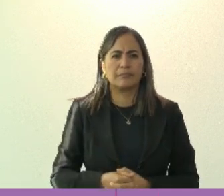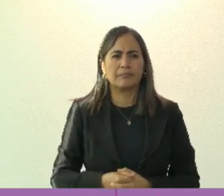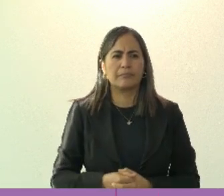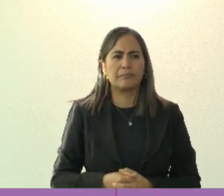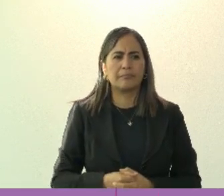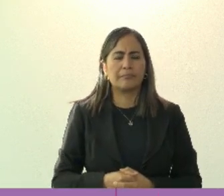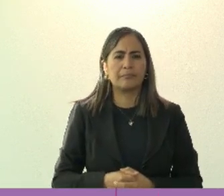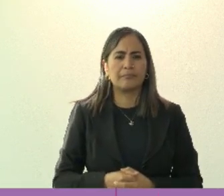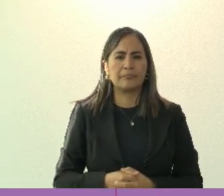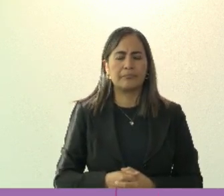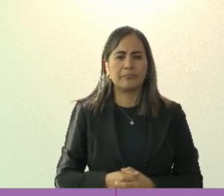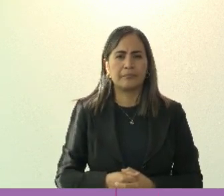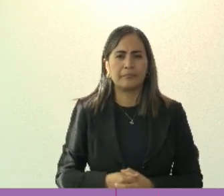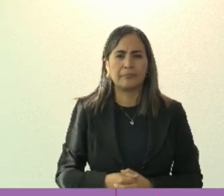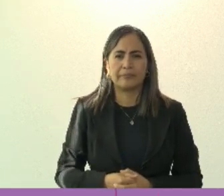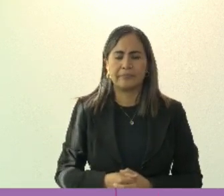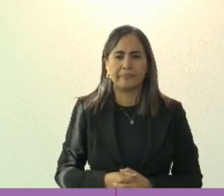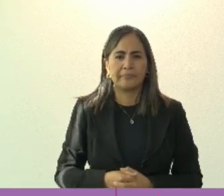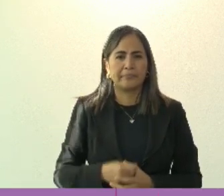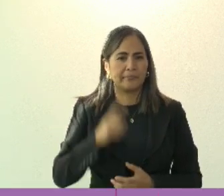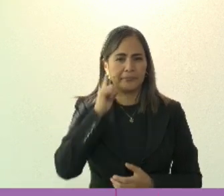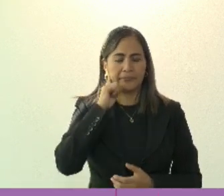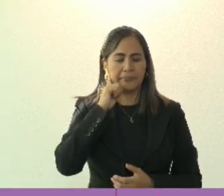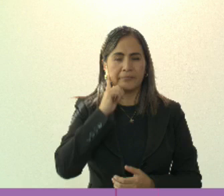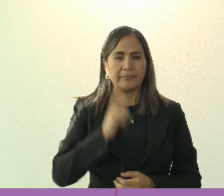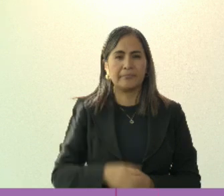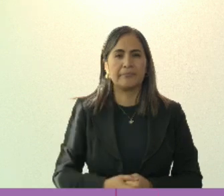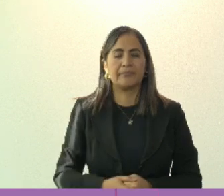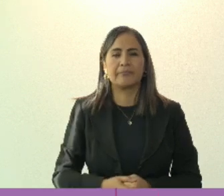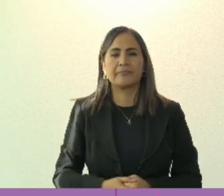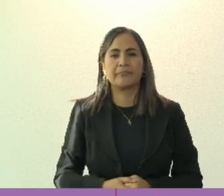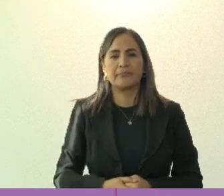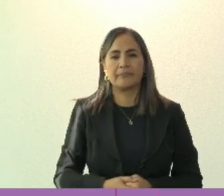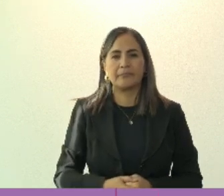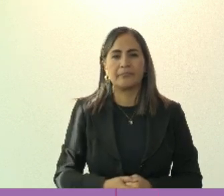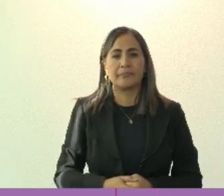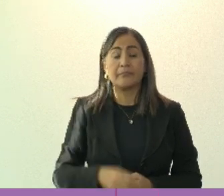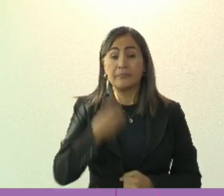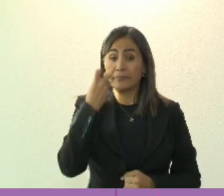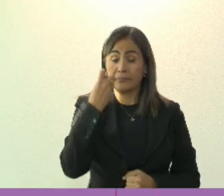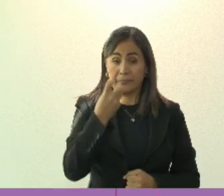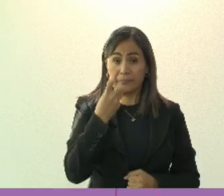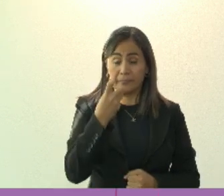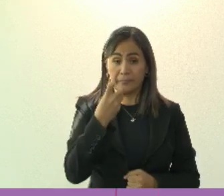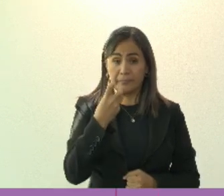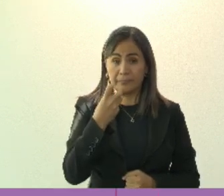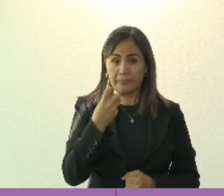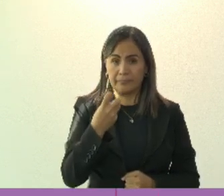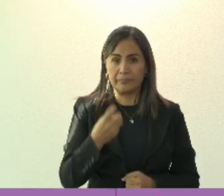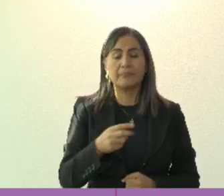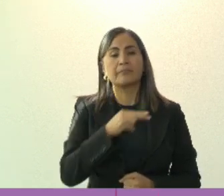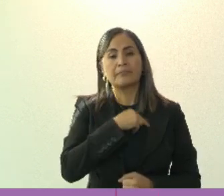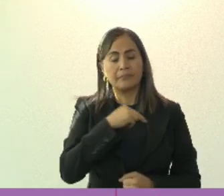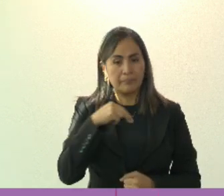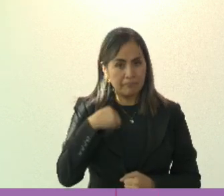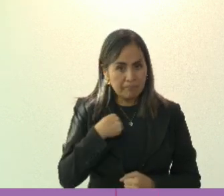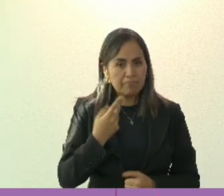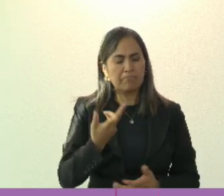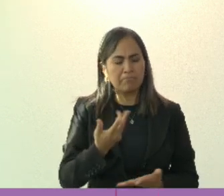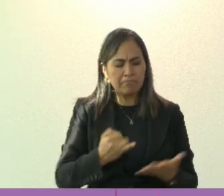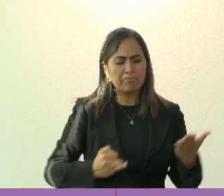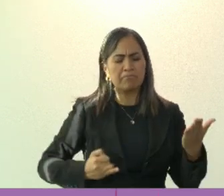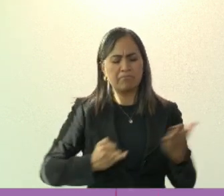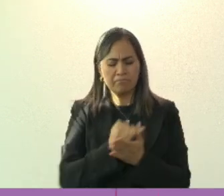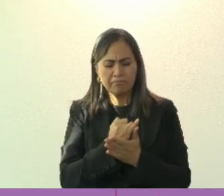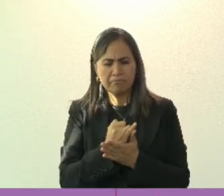para compra, ¿no? Con de las tres que conocemos. Y así, en esa forma, es como vamos determinando